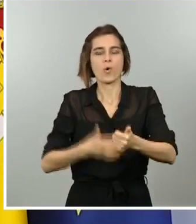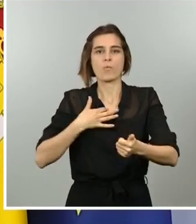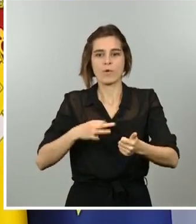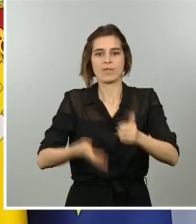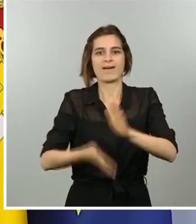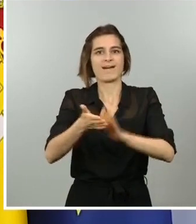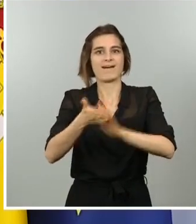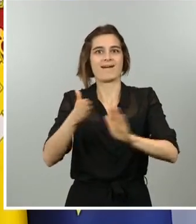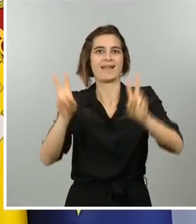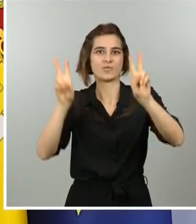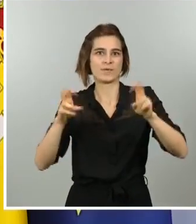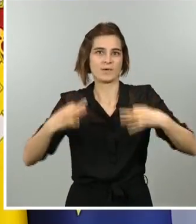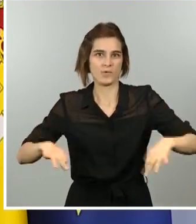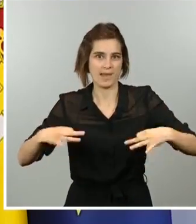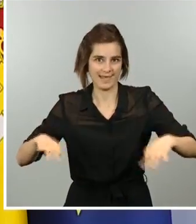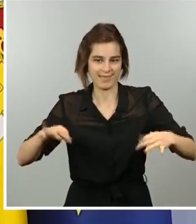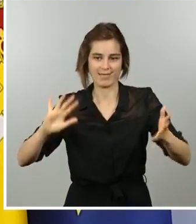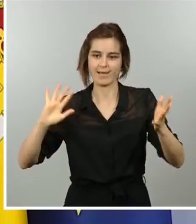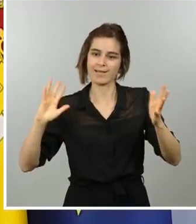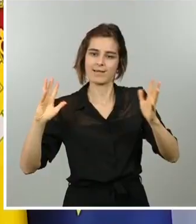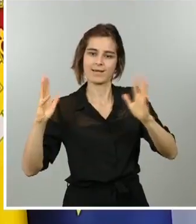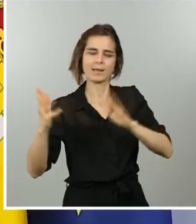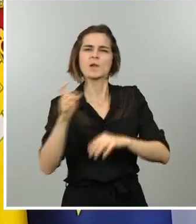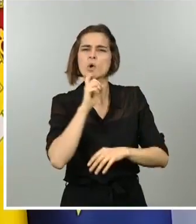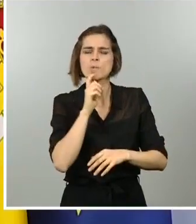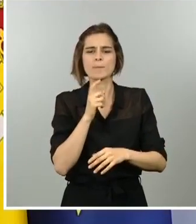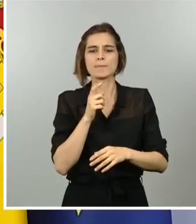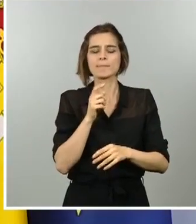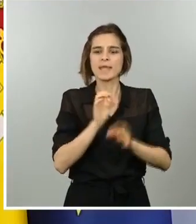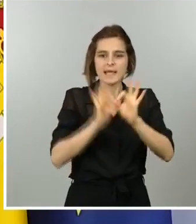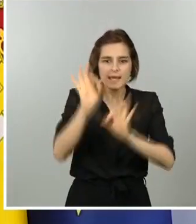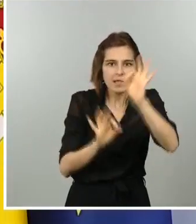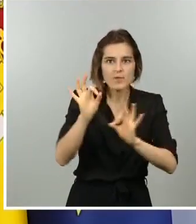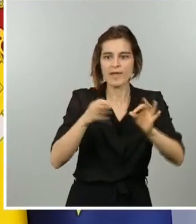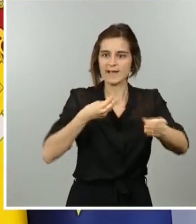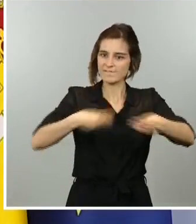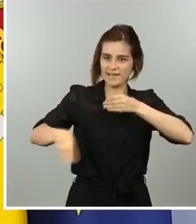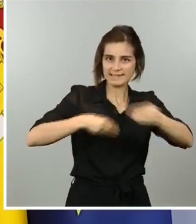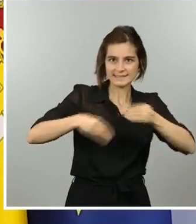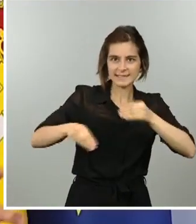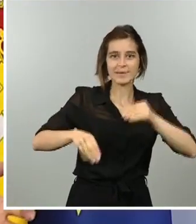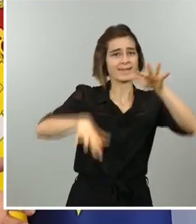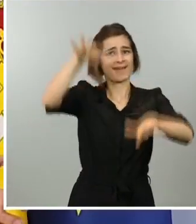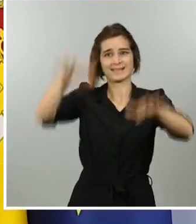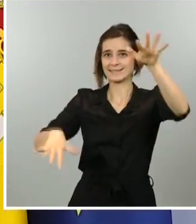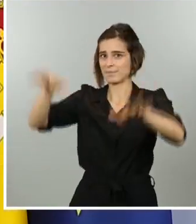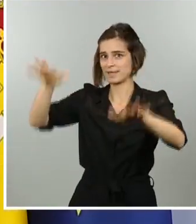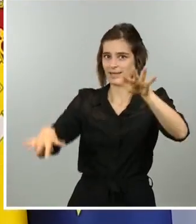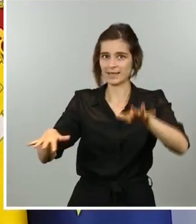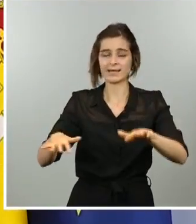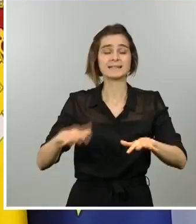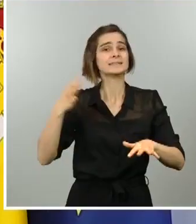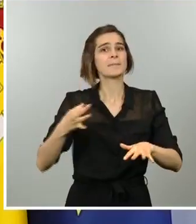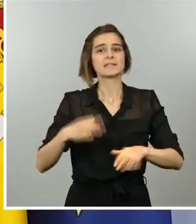antes, lo vamos a hacer de una forma gradual, flexible, asimétrica, cogobernándolo con las comunidades autónomas y bajo un principio